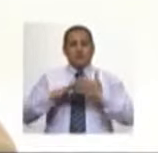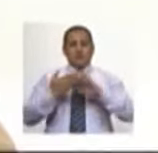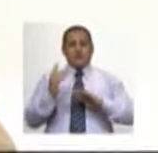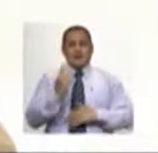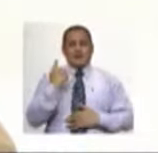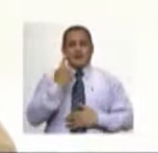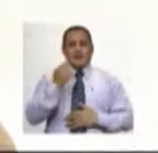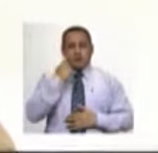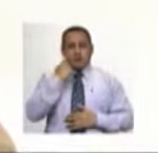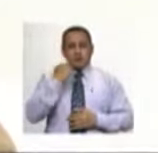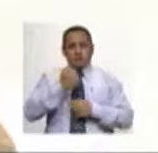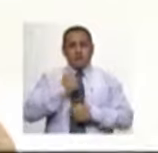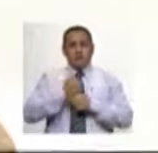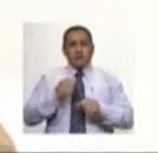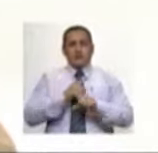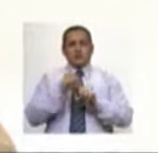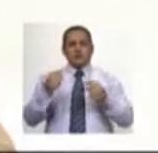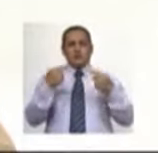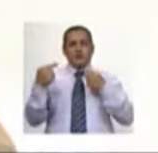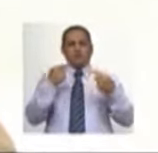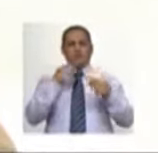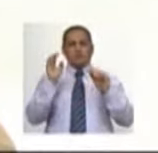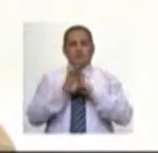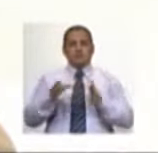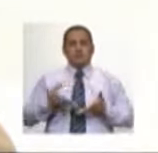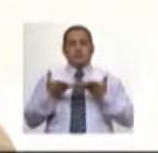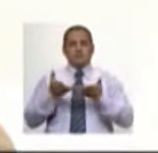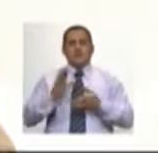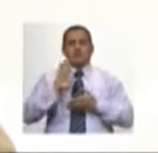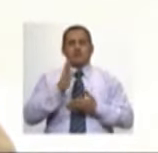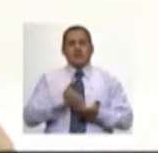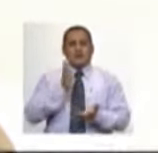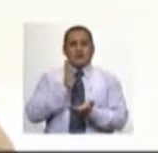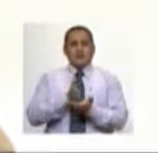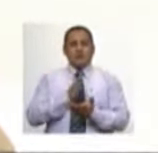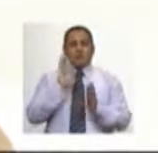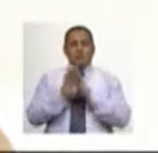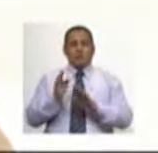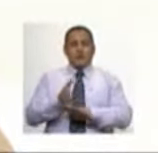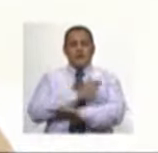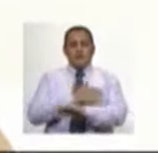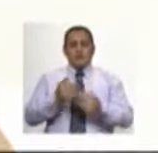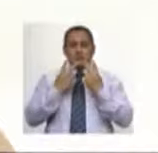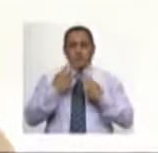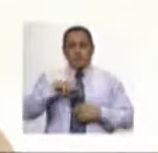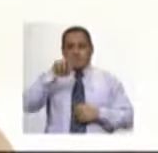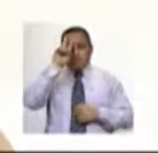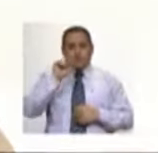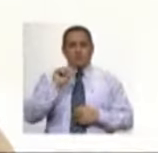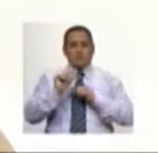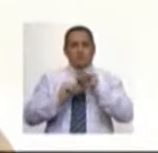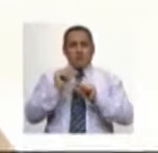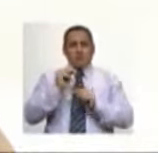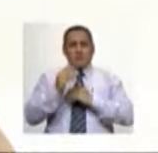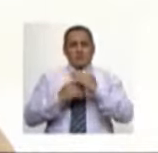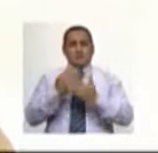reconozcan su trabajo y por lo menos no se discuta si se ejecuta o no sus sentencias, como ha sucedido aquí en nuestro país y viene sucediendo